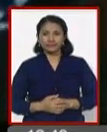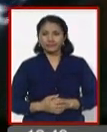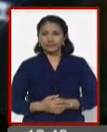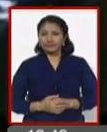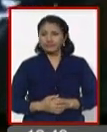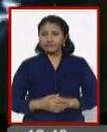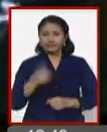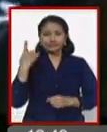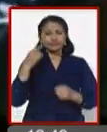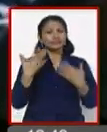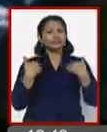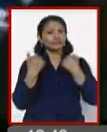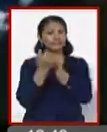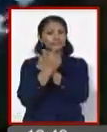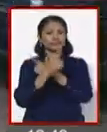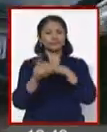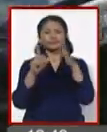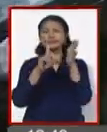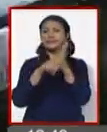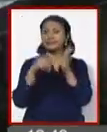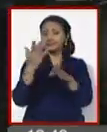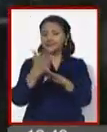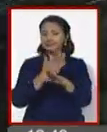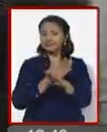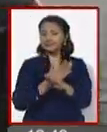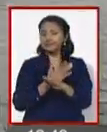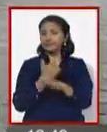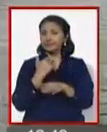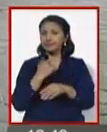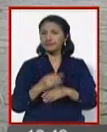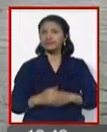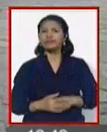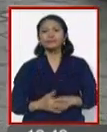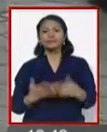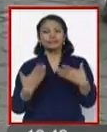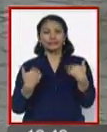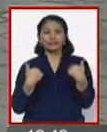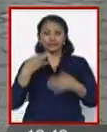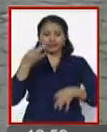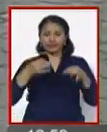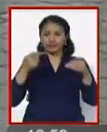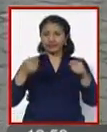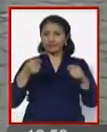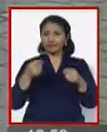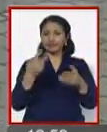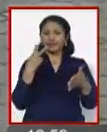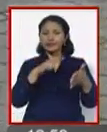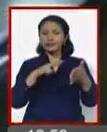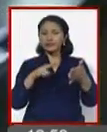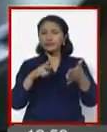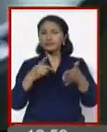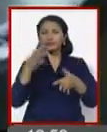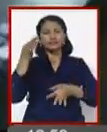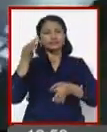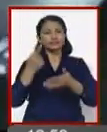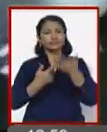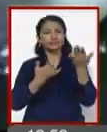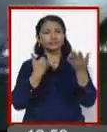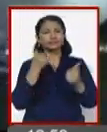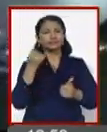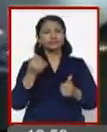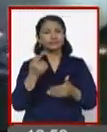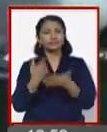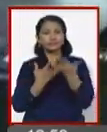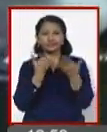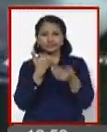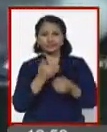de mandamiento de libertad, ¿no? Ya los procesos en sí tendría que ser con los jueces que han visto el caso para saber exactamente cuál